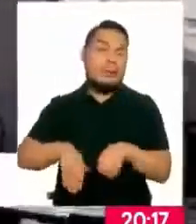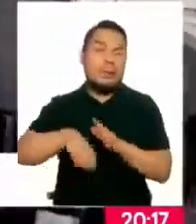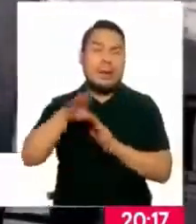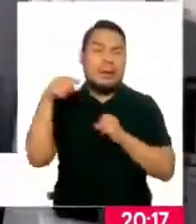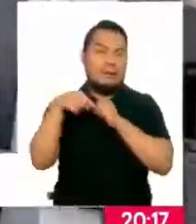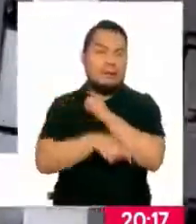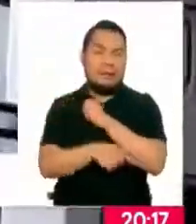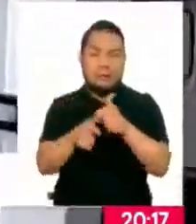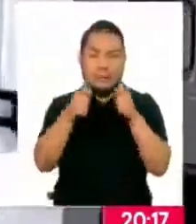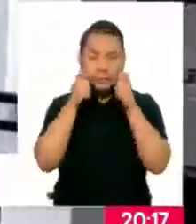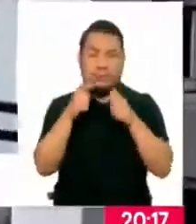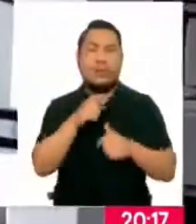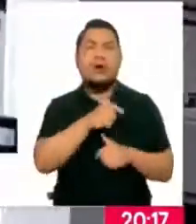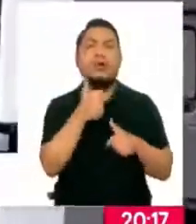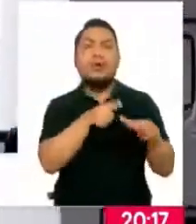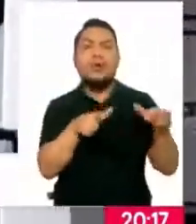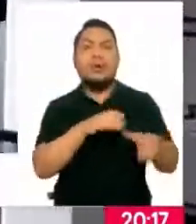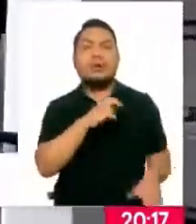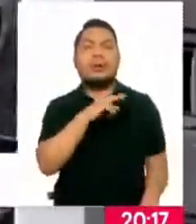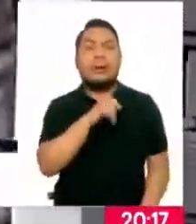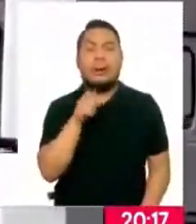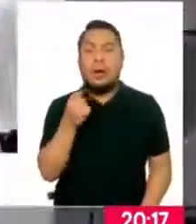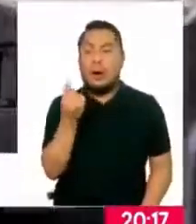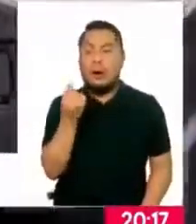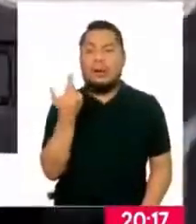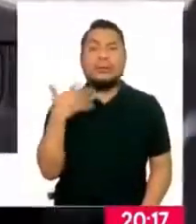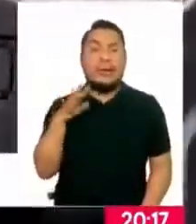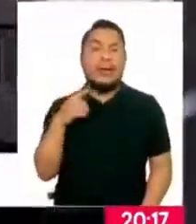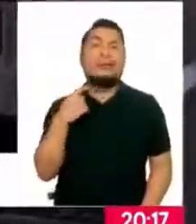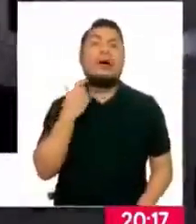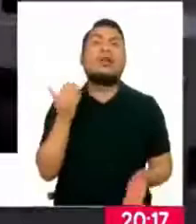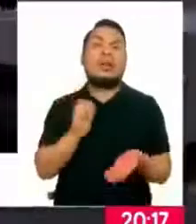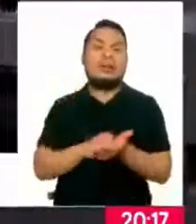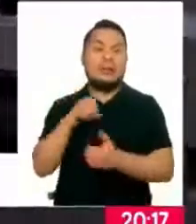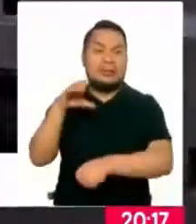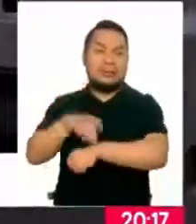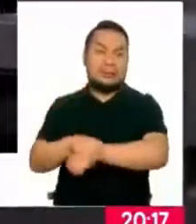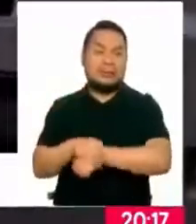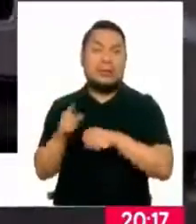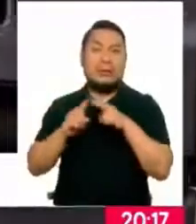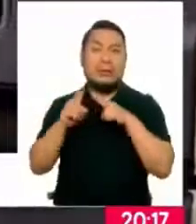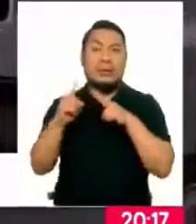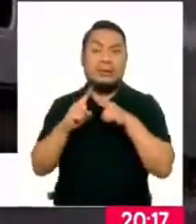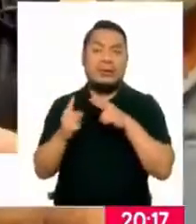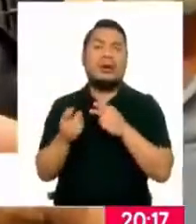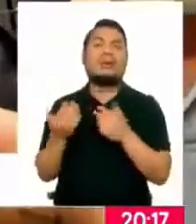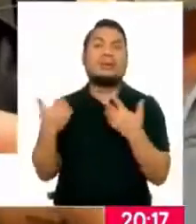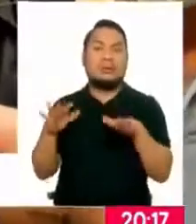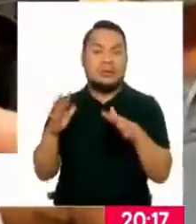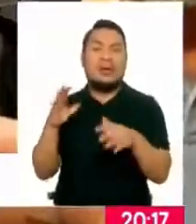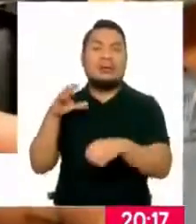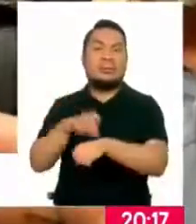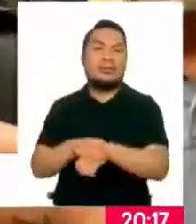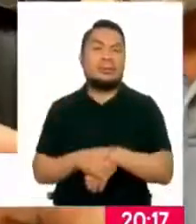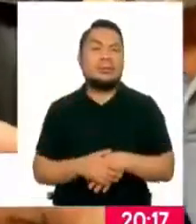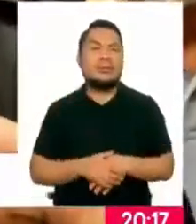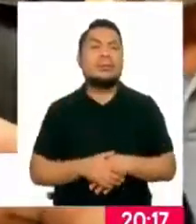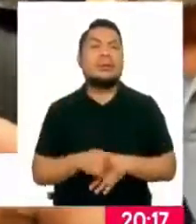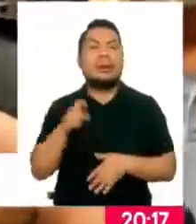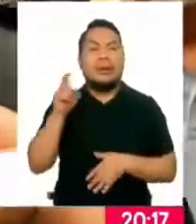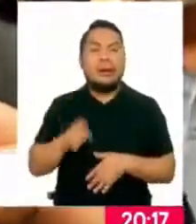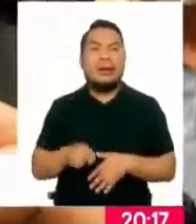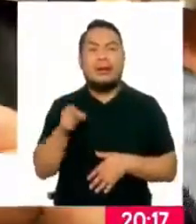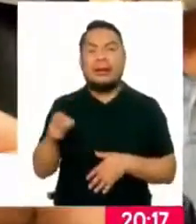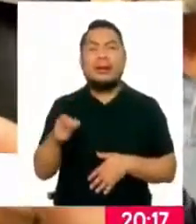seguridad de Chayapalca, de los 11 internos que fueron capturados tras su fuga del penal de Moquegua. Es una situación que debe